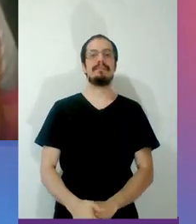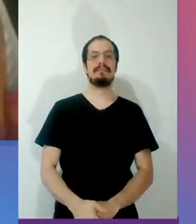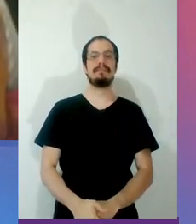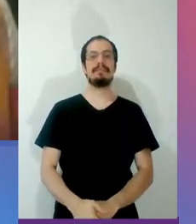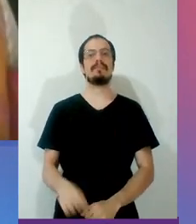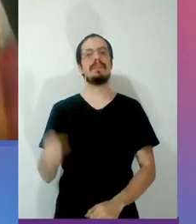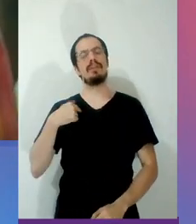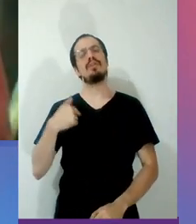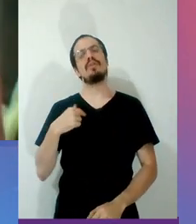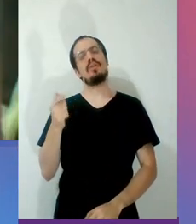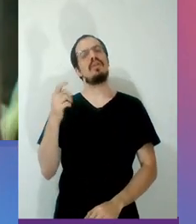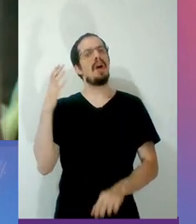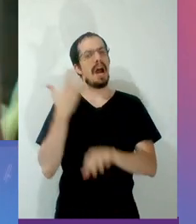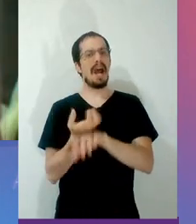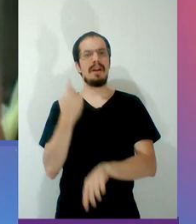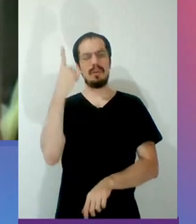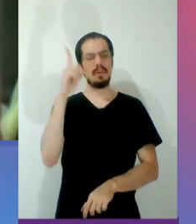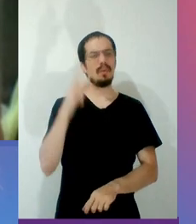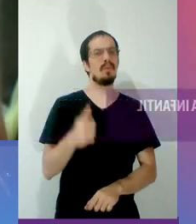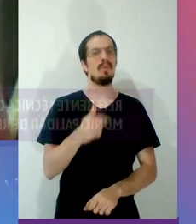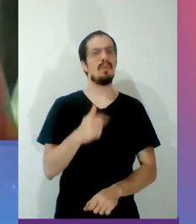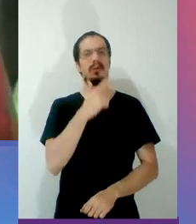Yo tengo una premisa, ¿ya?